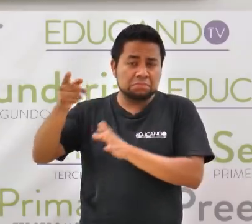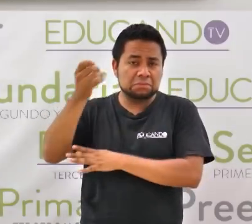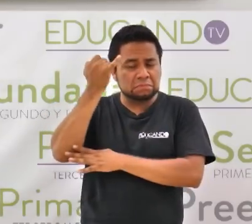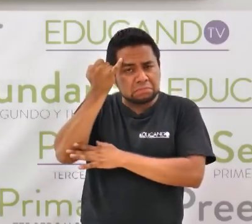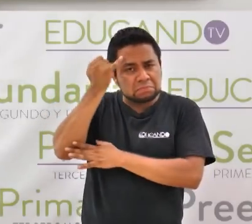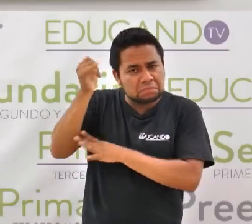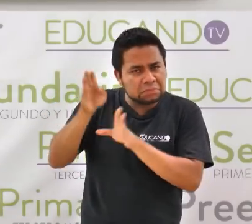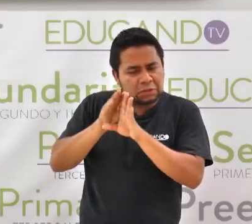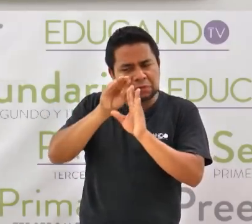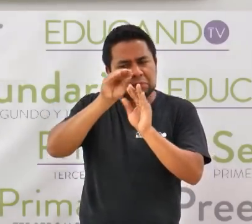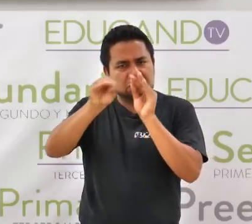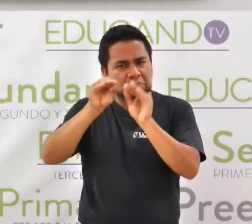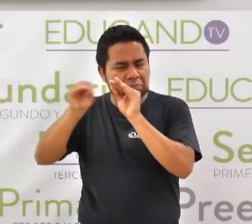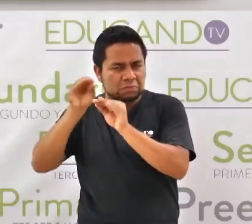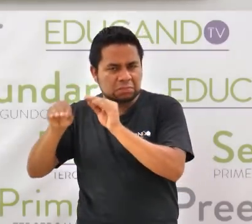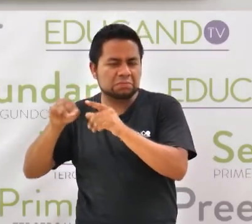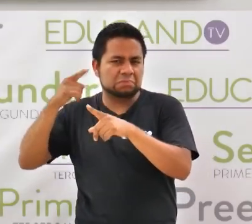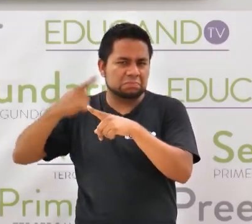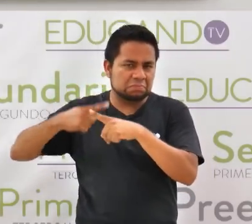de